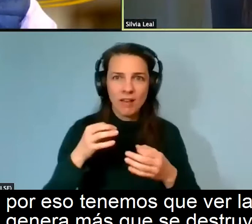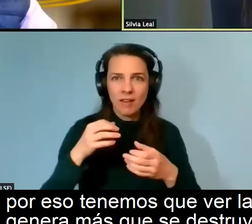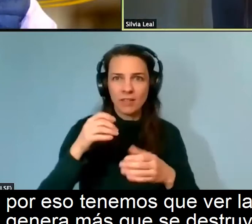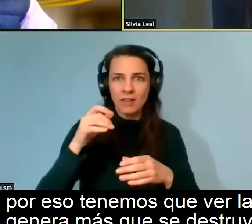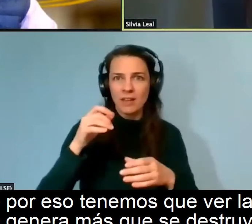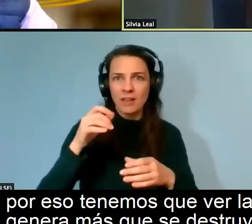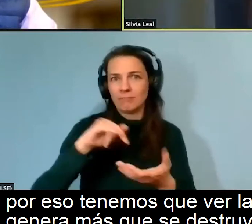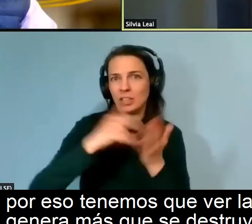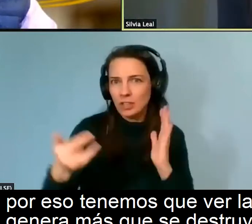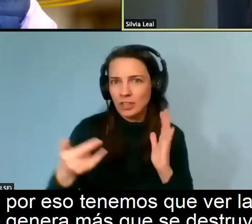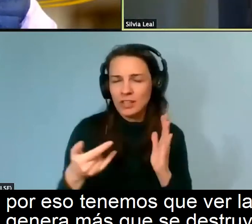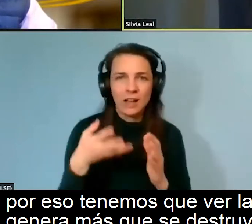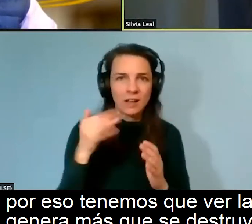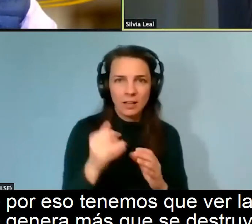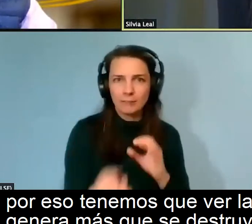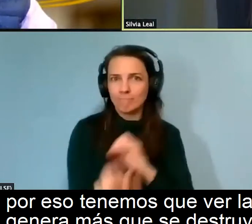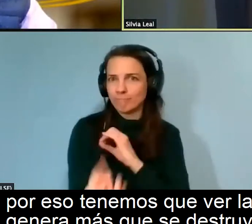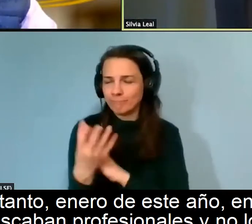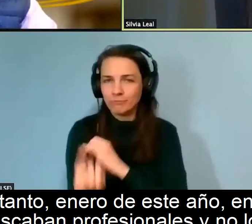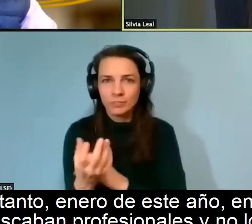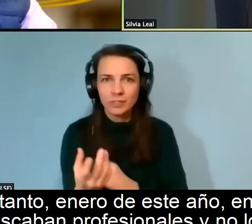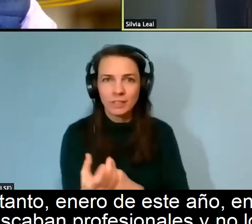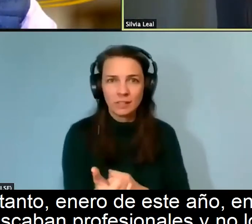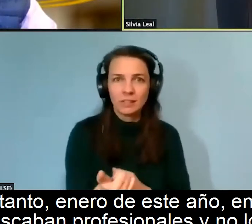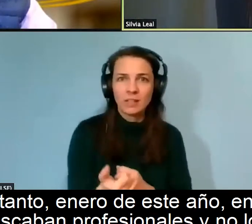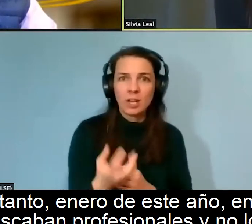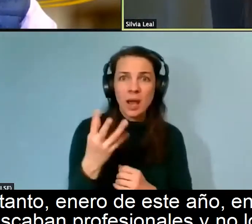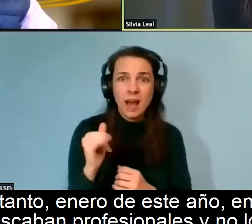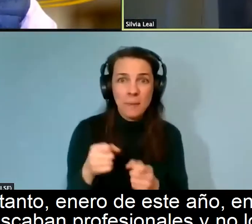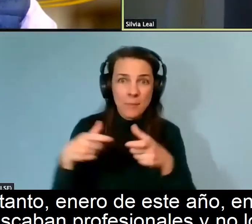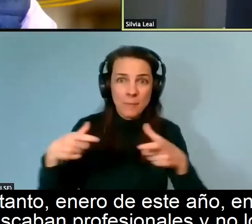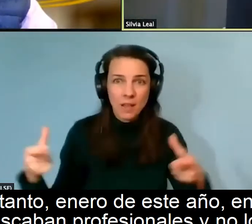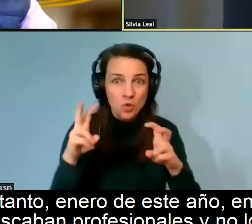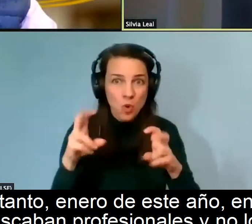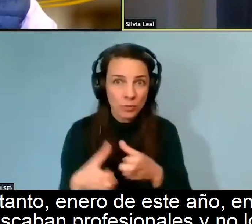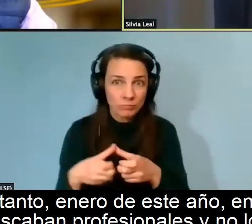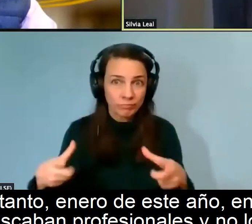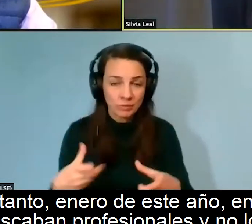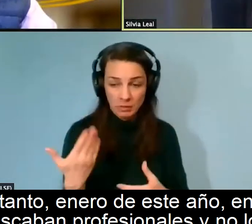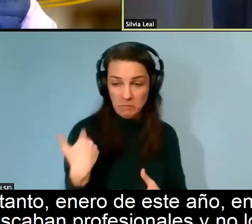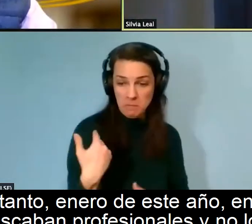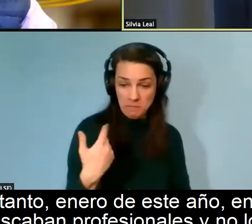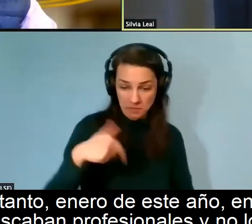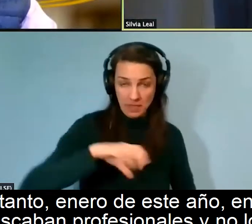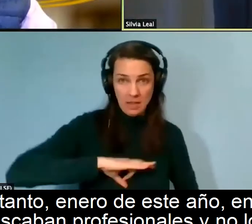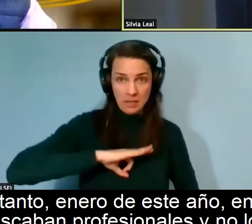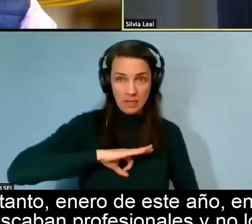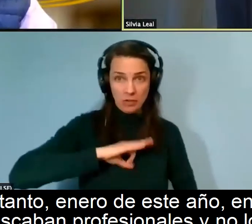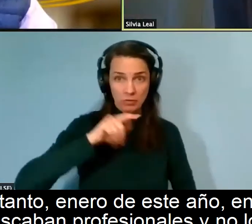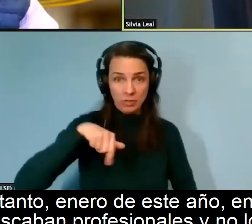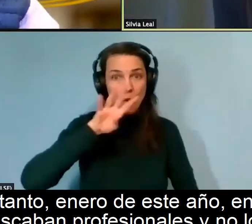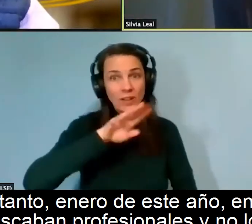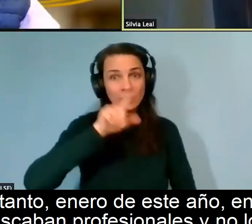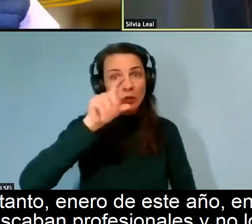que se genera, y siempre ha sido así, más que se destruye. Y de hecho, en enero, y no hace tanto, en enero de este año, en España,